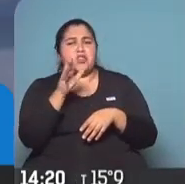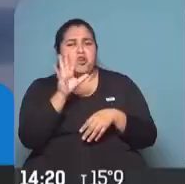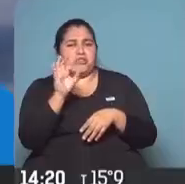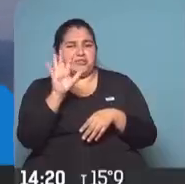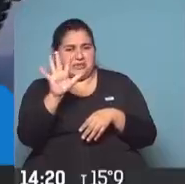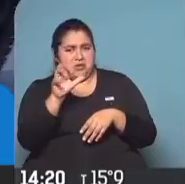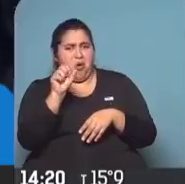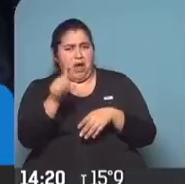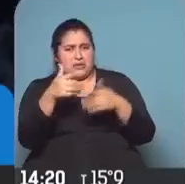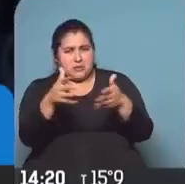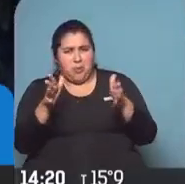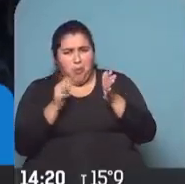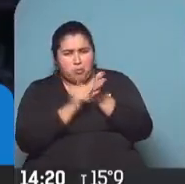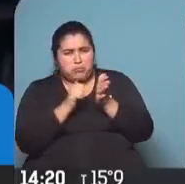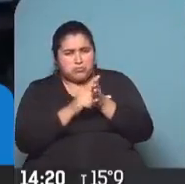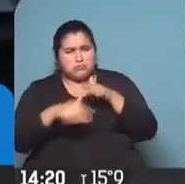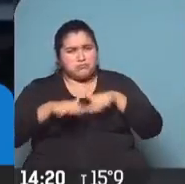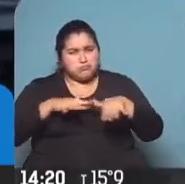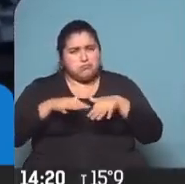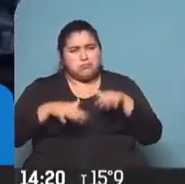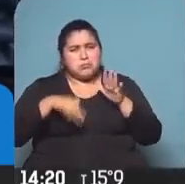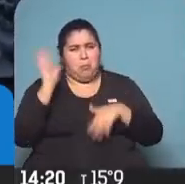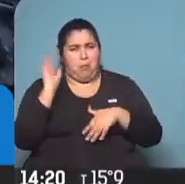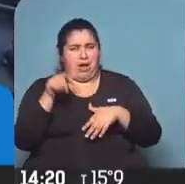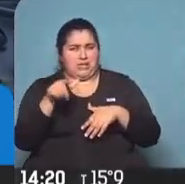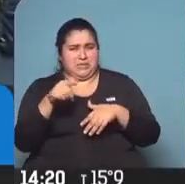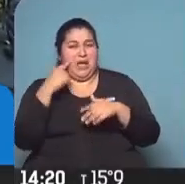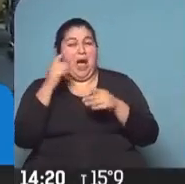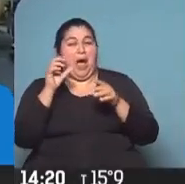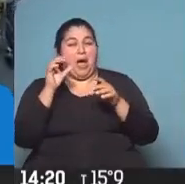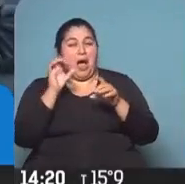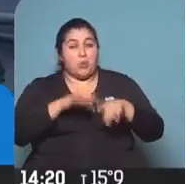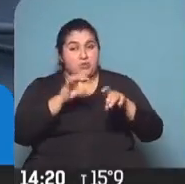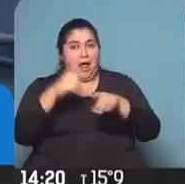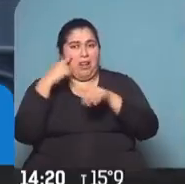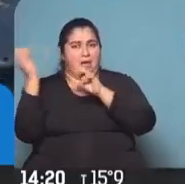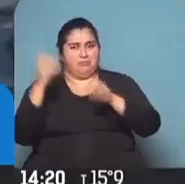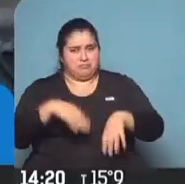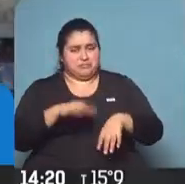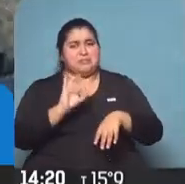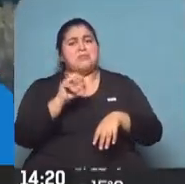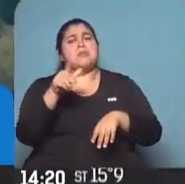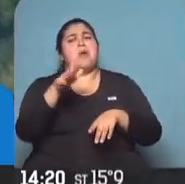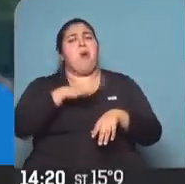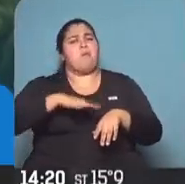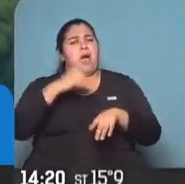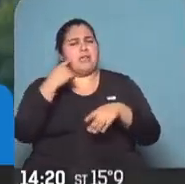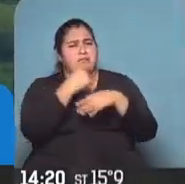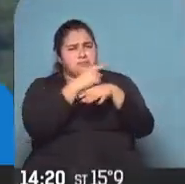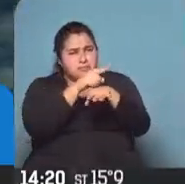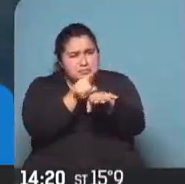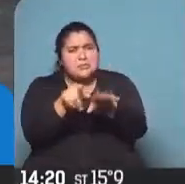vehículo blindado de de origen a un día posee de capacidad principal empleo